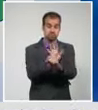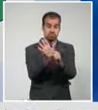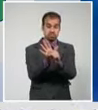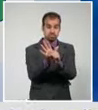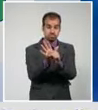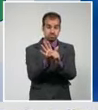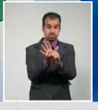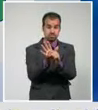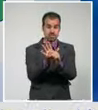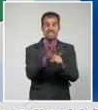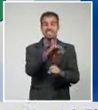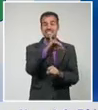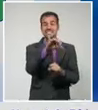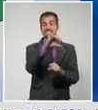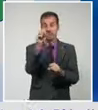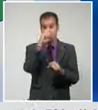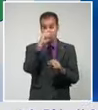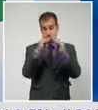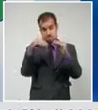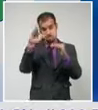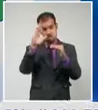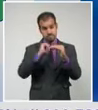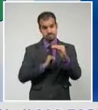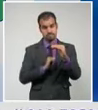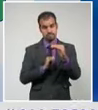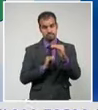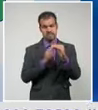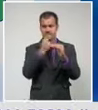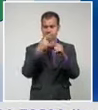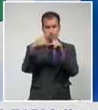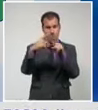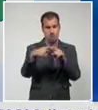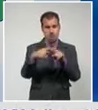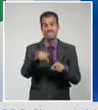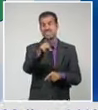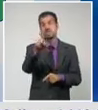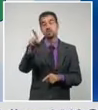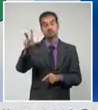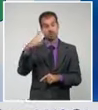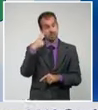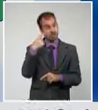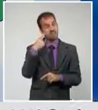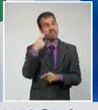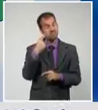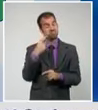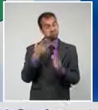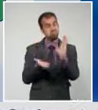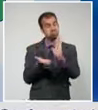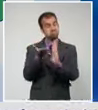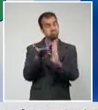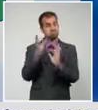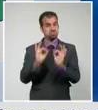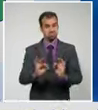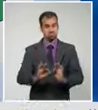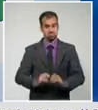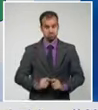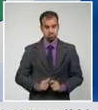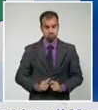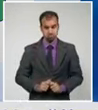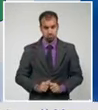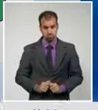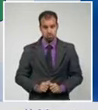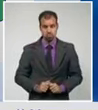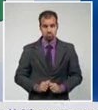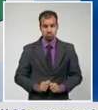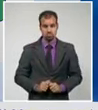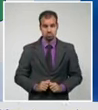de 60 años y más, 112. Sigue siendo muy alto y la importancia